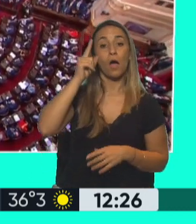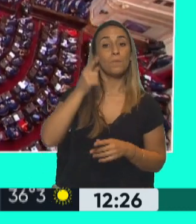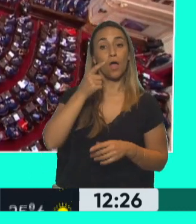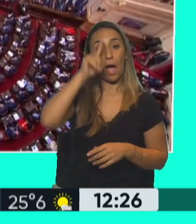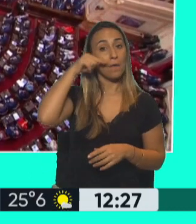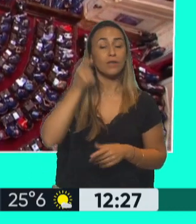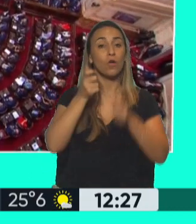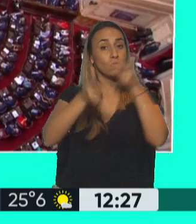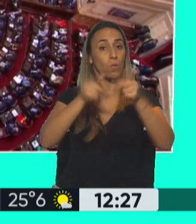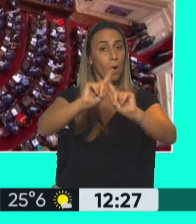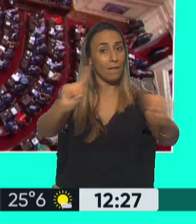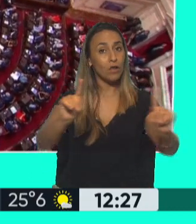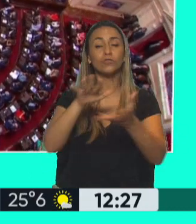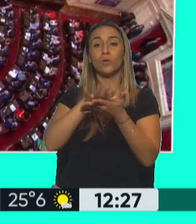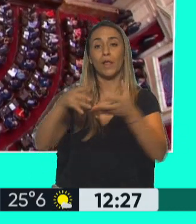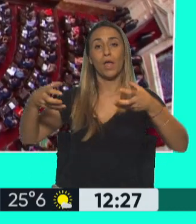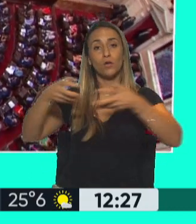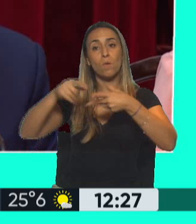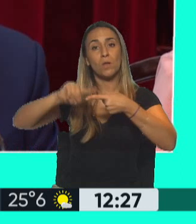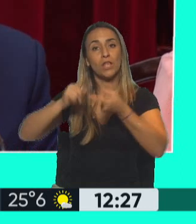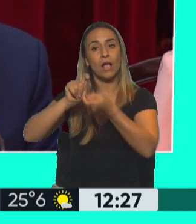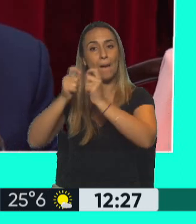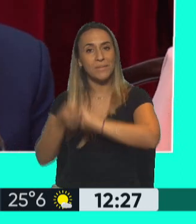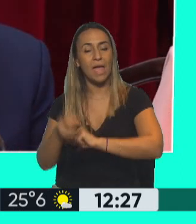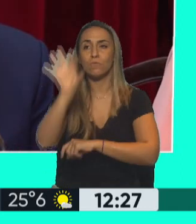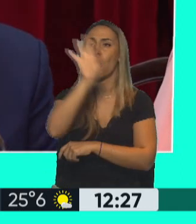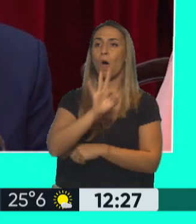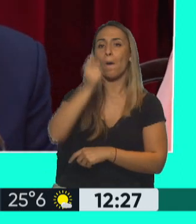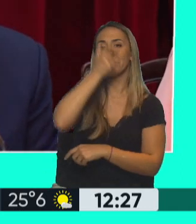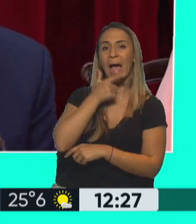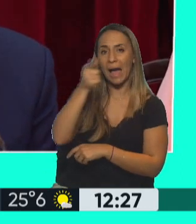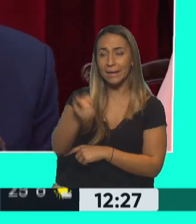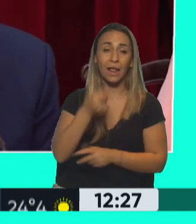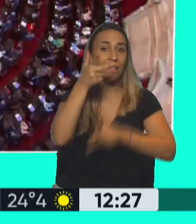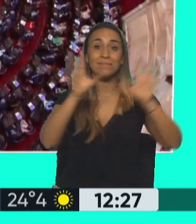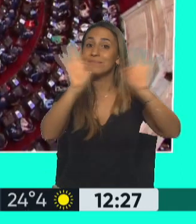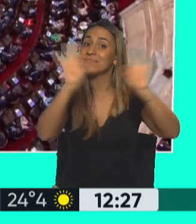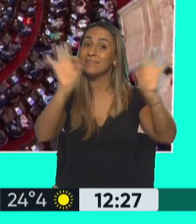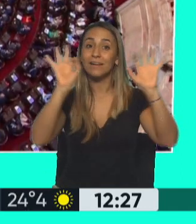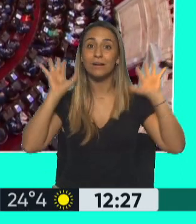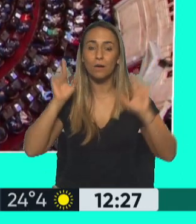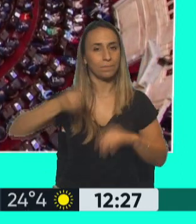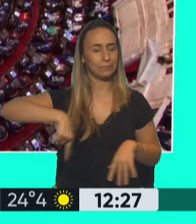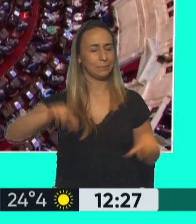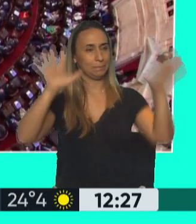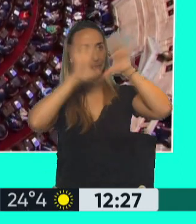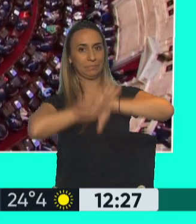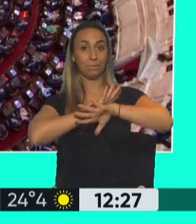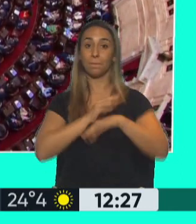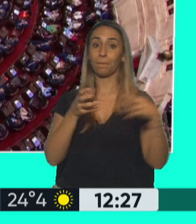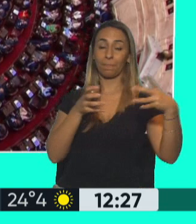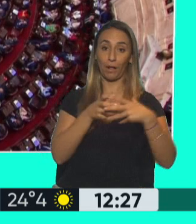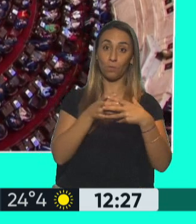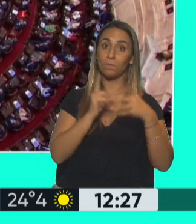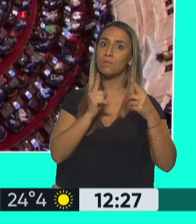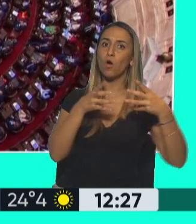gestión de Cambiemos, entonces esto desconcertó un poco, pero hizo algo que tampoco esperaban sus propios aliados, que era